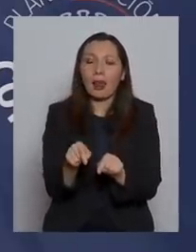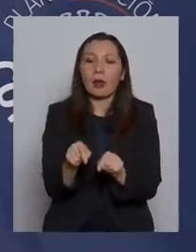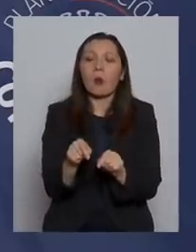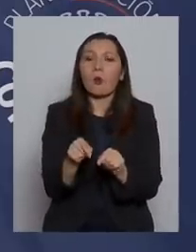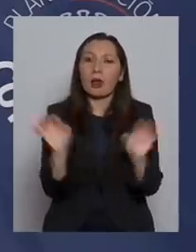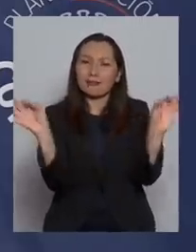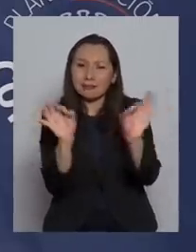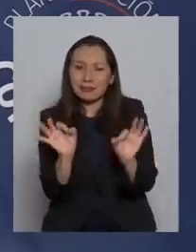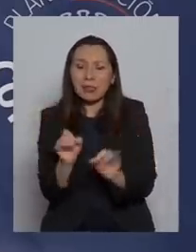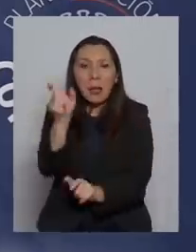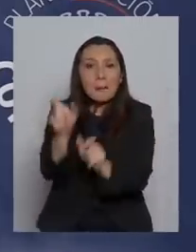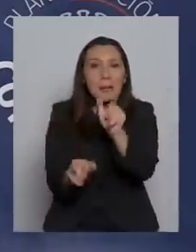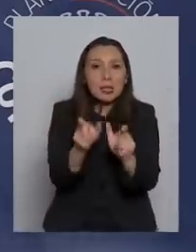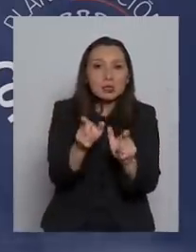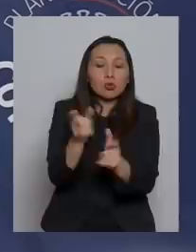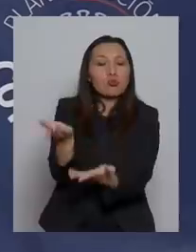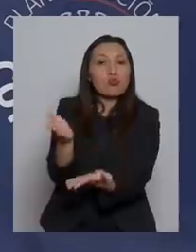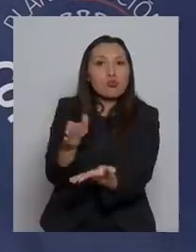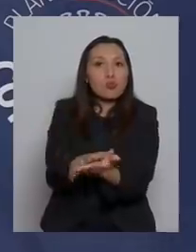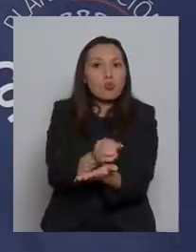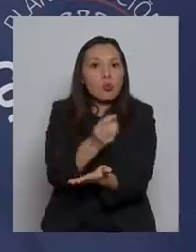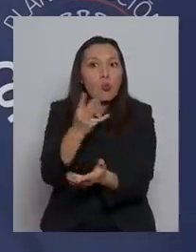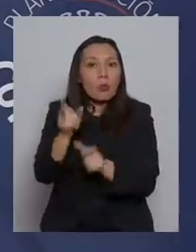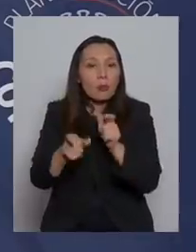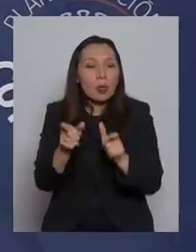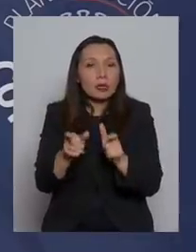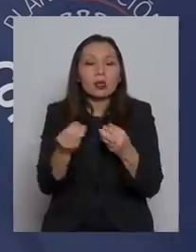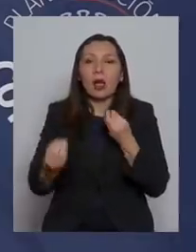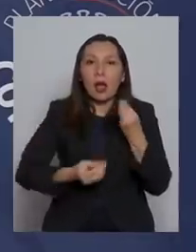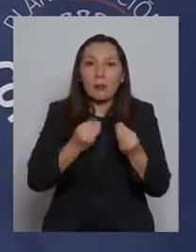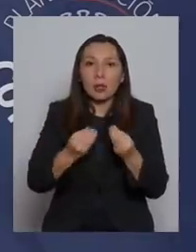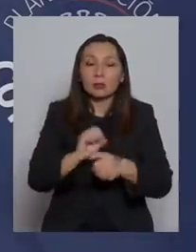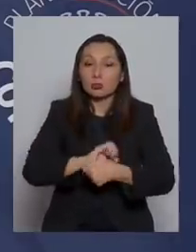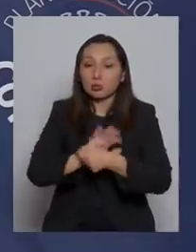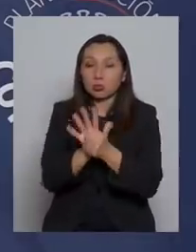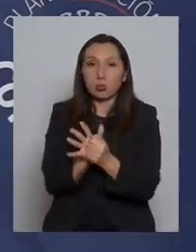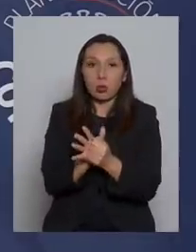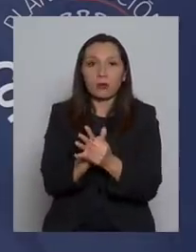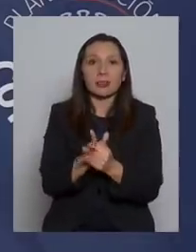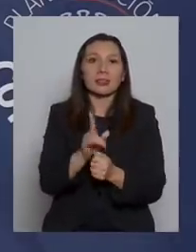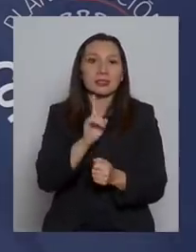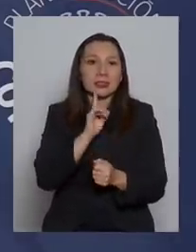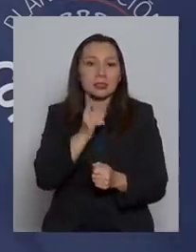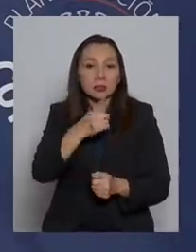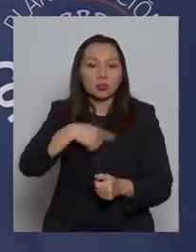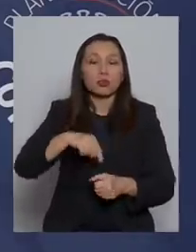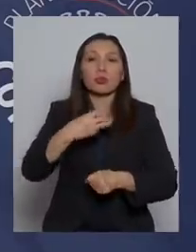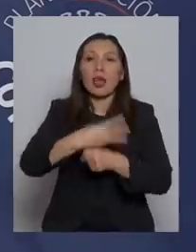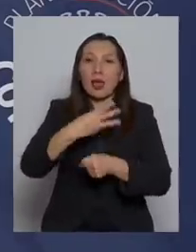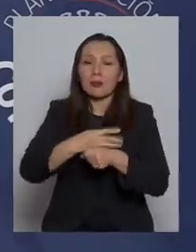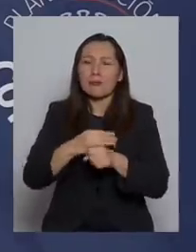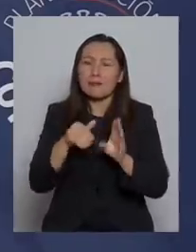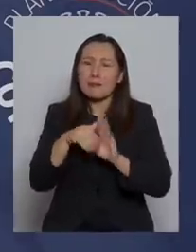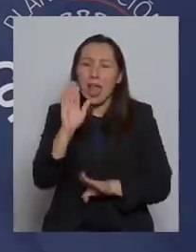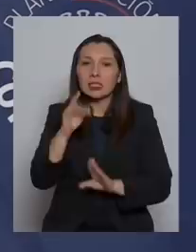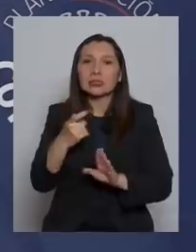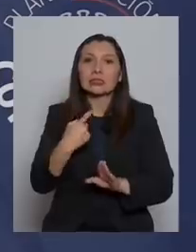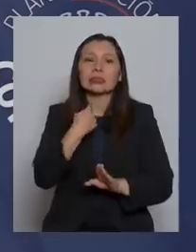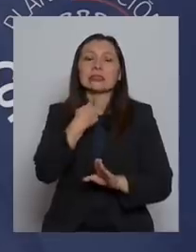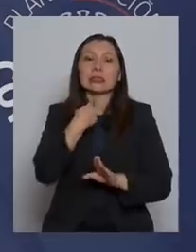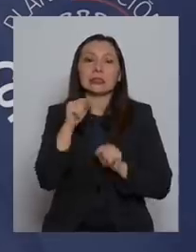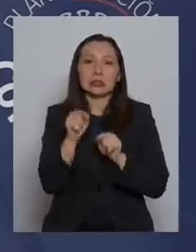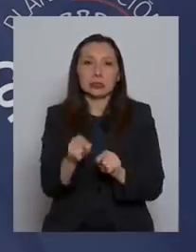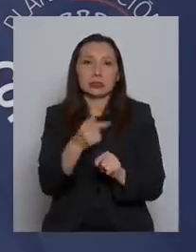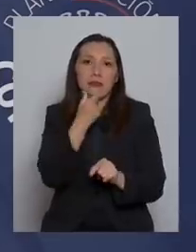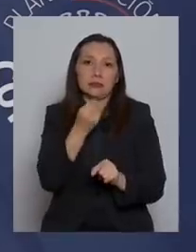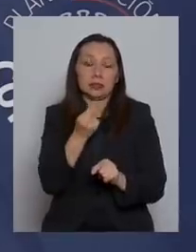al describir las personas que fallecen a causa de coronavirus, está en nuestros adultos mayores. Y es por eso